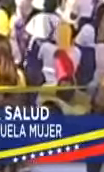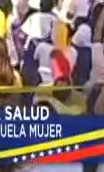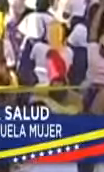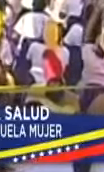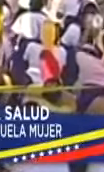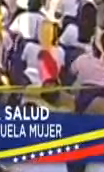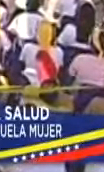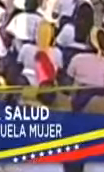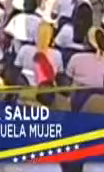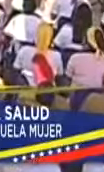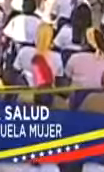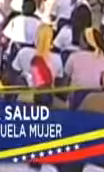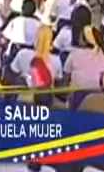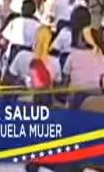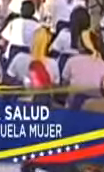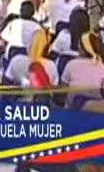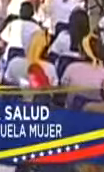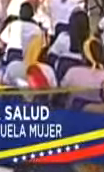Viernes